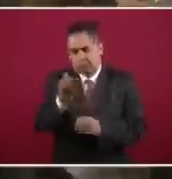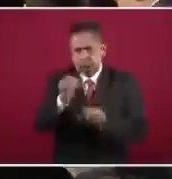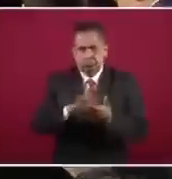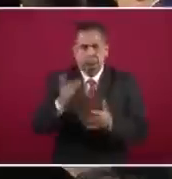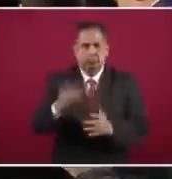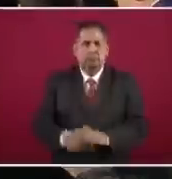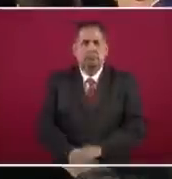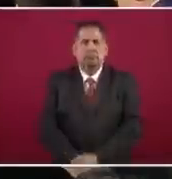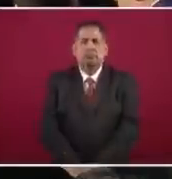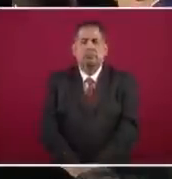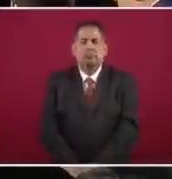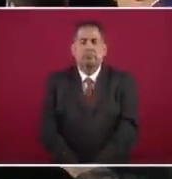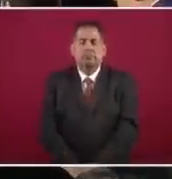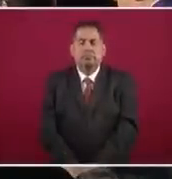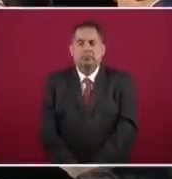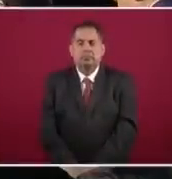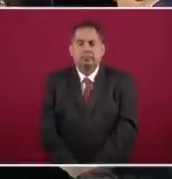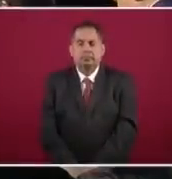muchas gracias. Muy bien.